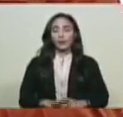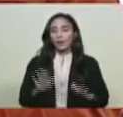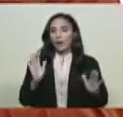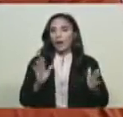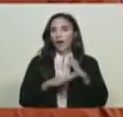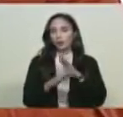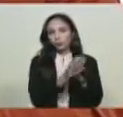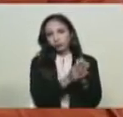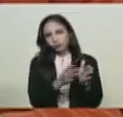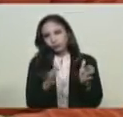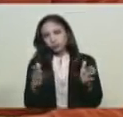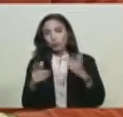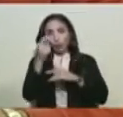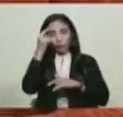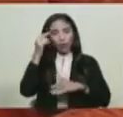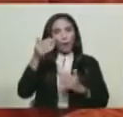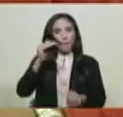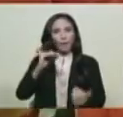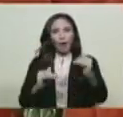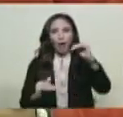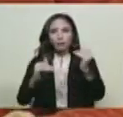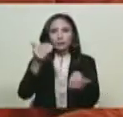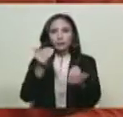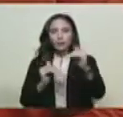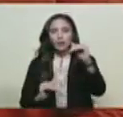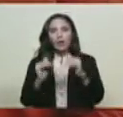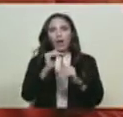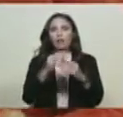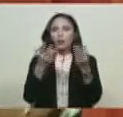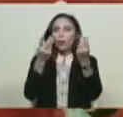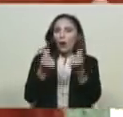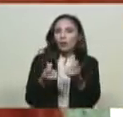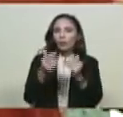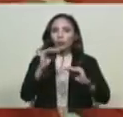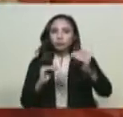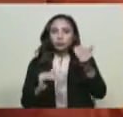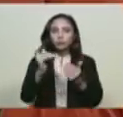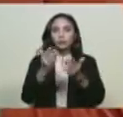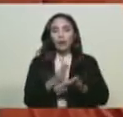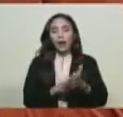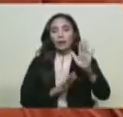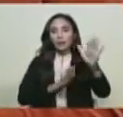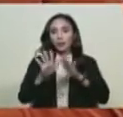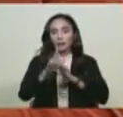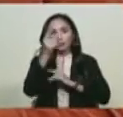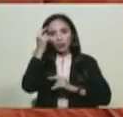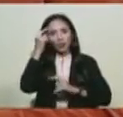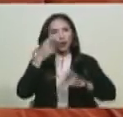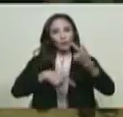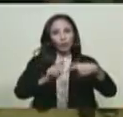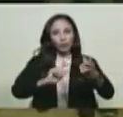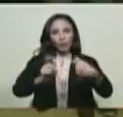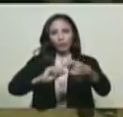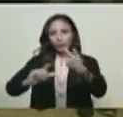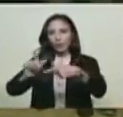hacer balance concreto del logro de estos 15 días de venta del Petro. Lo que